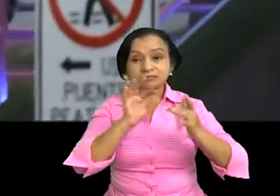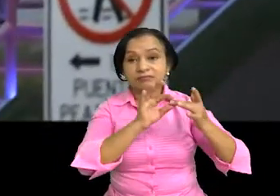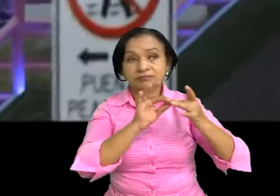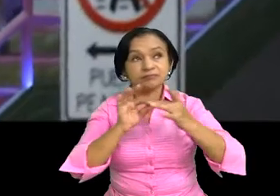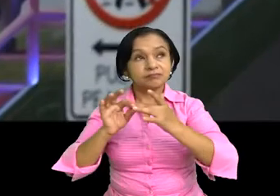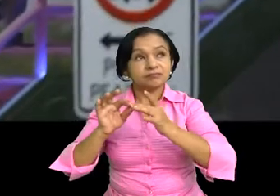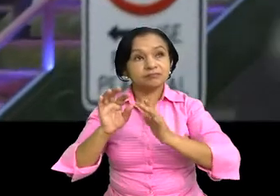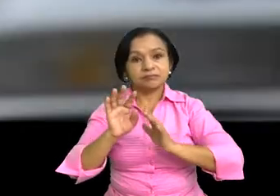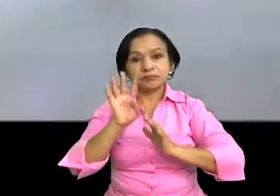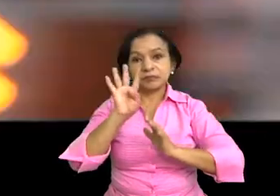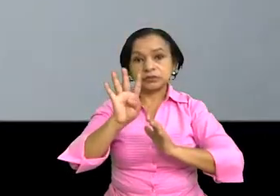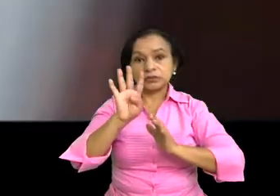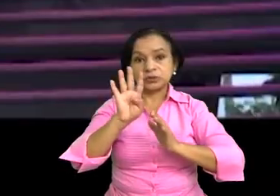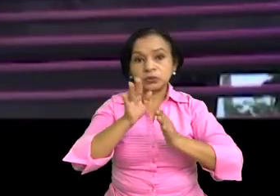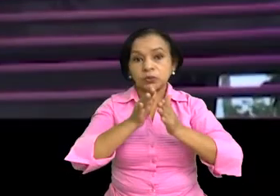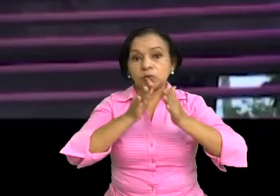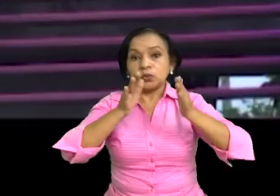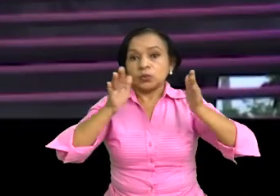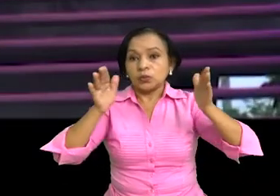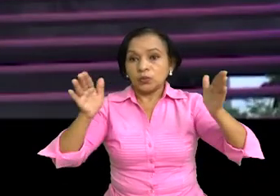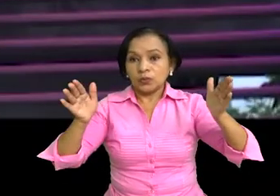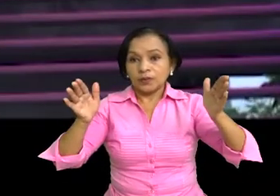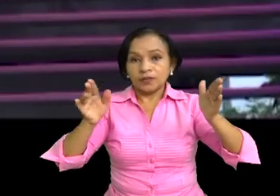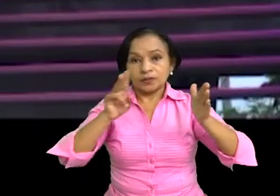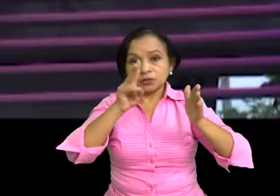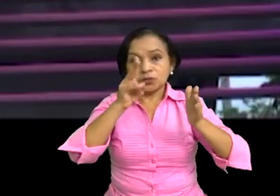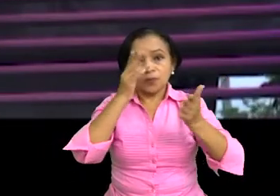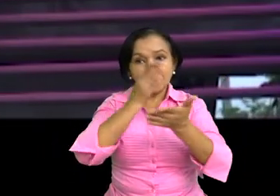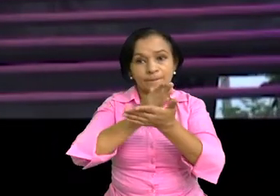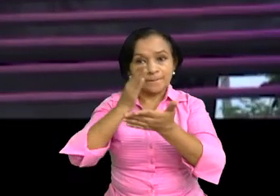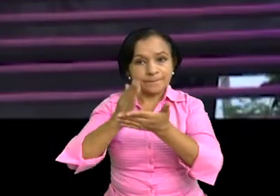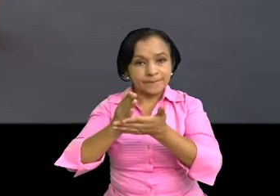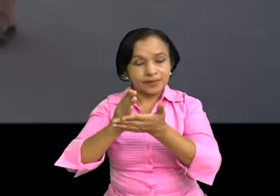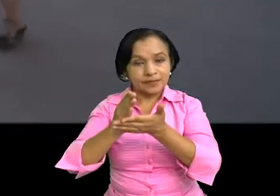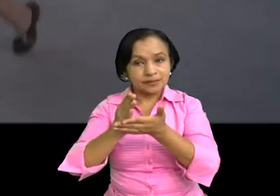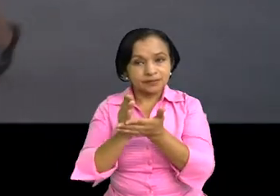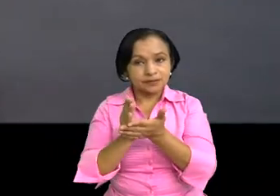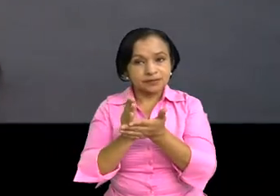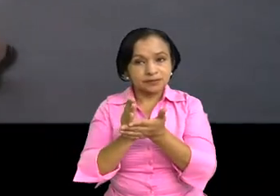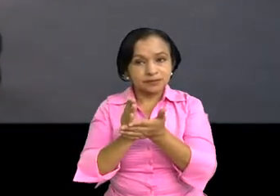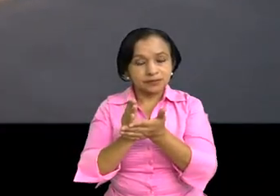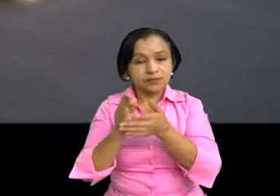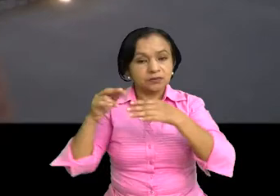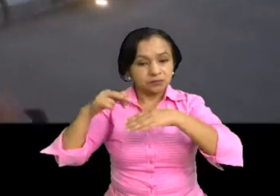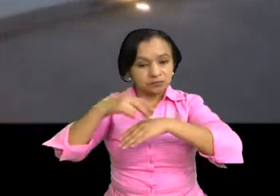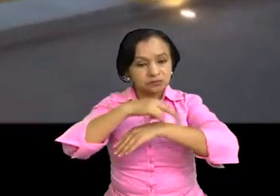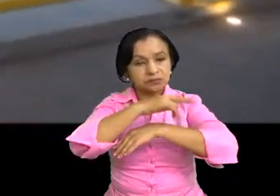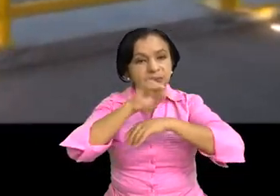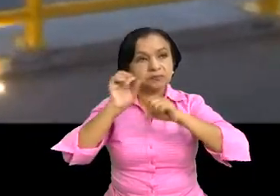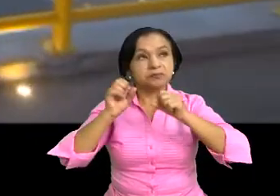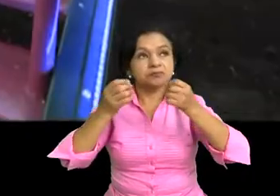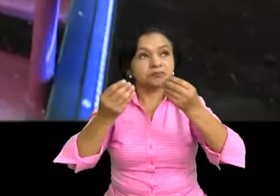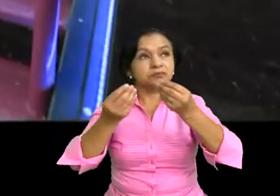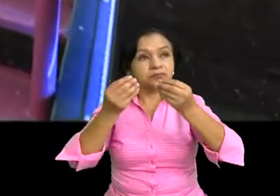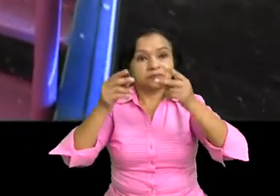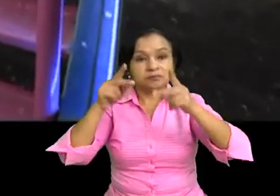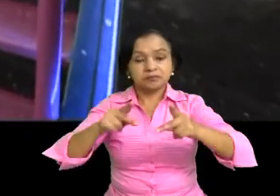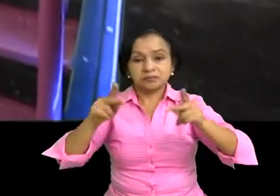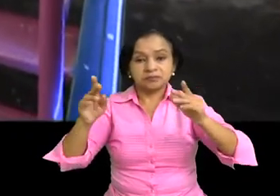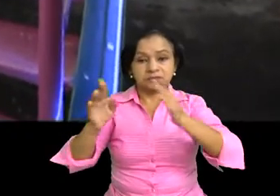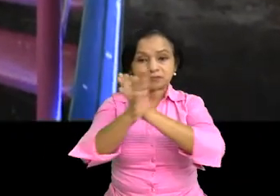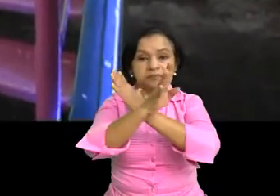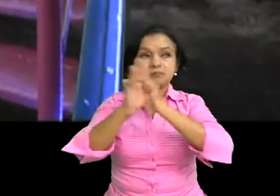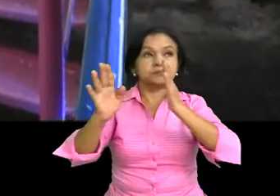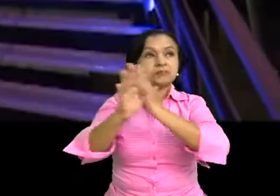de 4 metros de ancho, es decir, el doble del estándar de los puentes peatonales. Por la cantidad, ¿no? Y tiene acceso